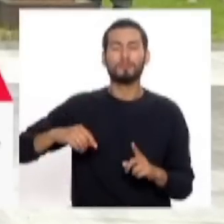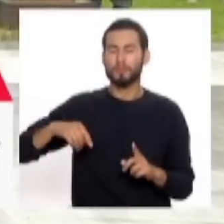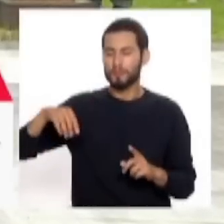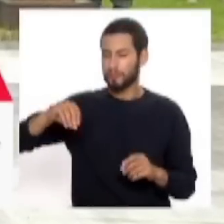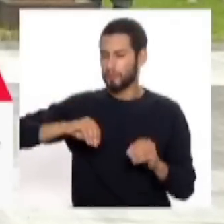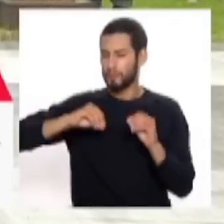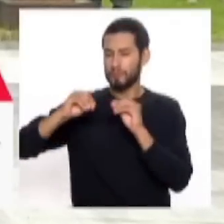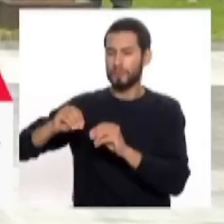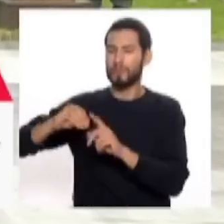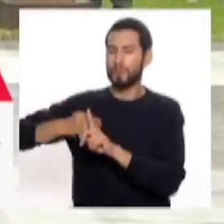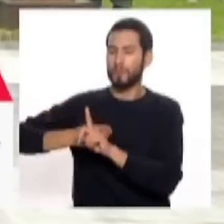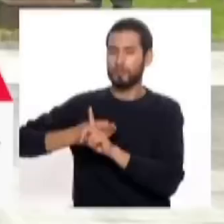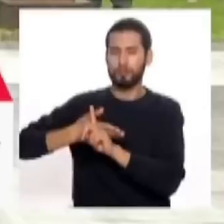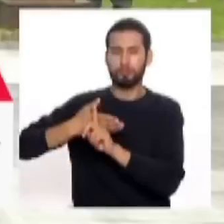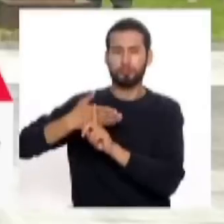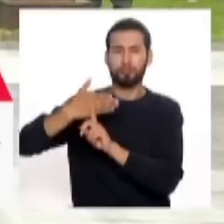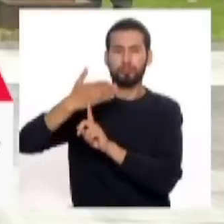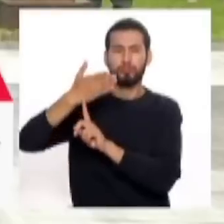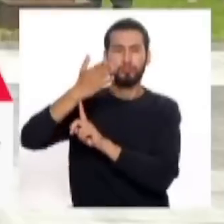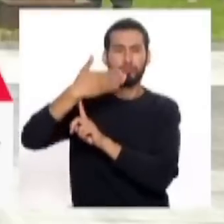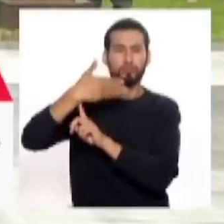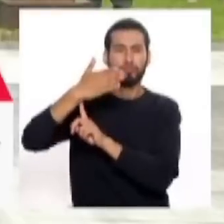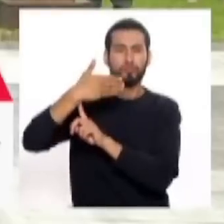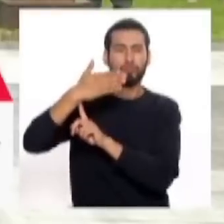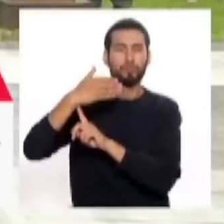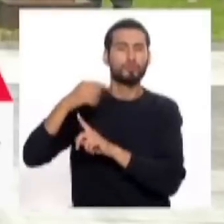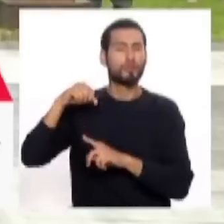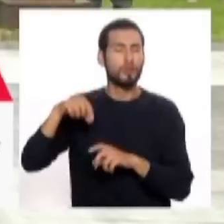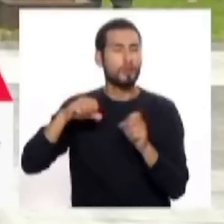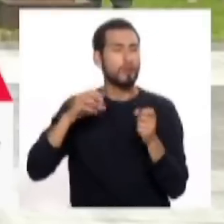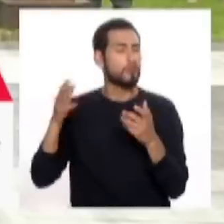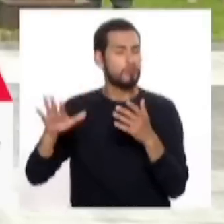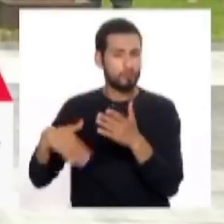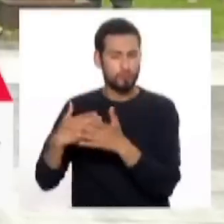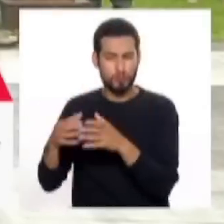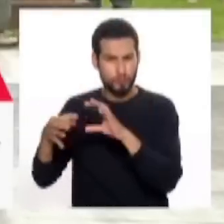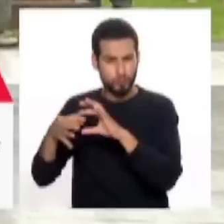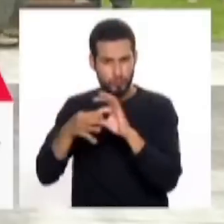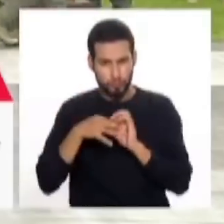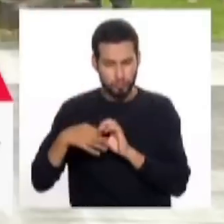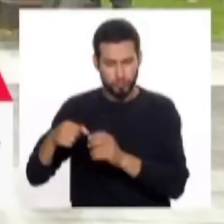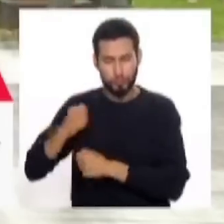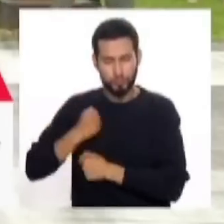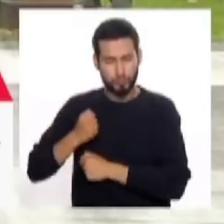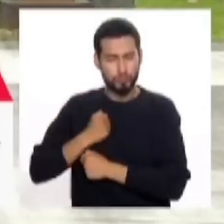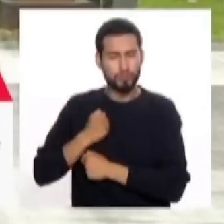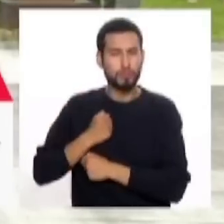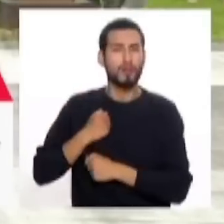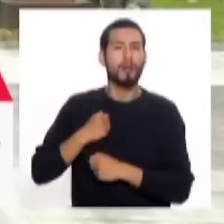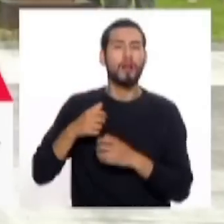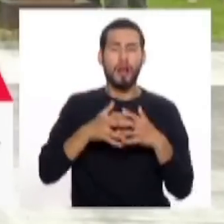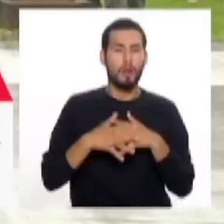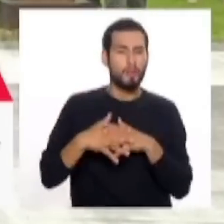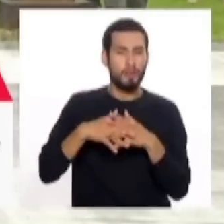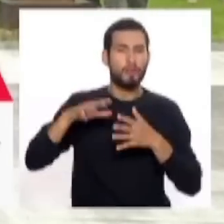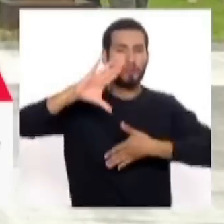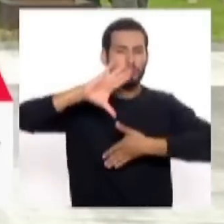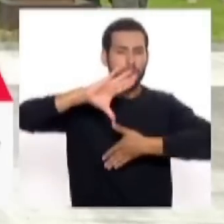ejercicio multinacional del sistema de cooperación de las Fuerzas Americanas, atención. Cooperación 9, Perú